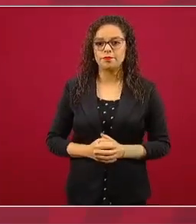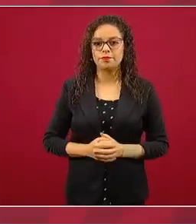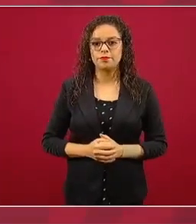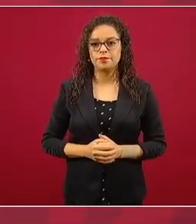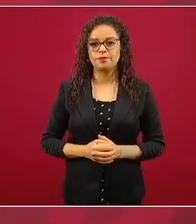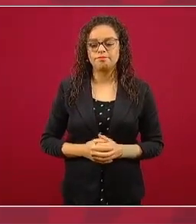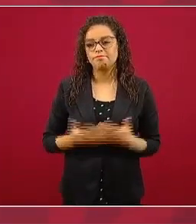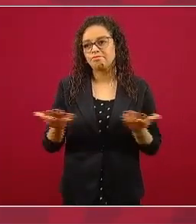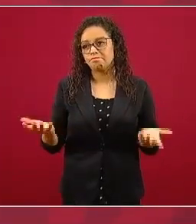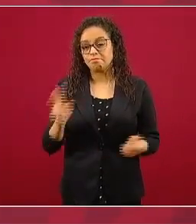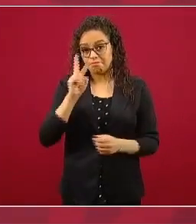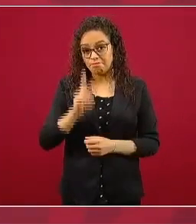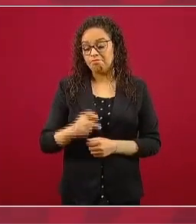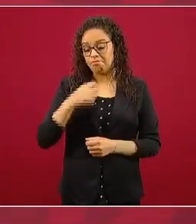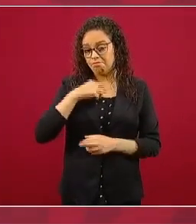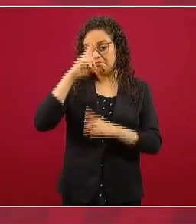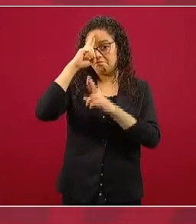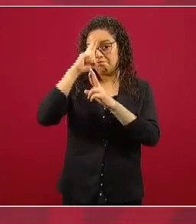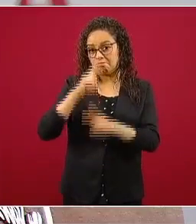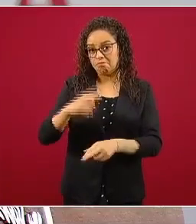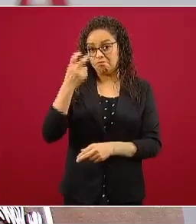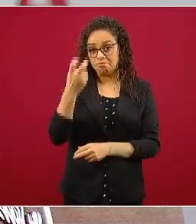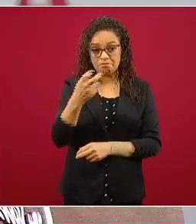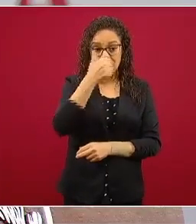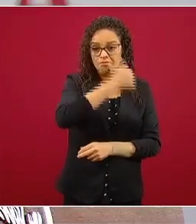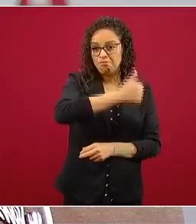ver con